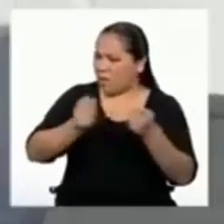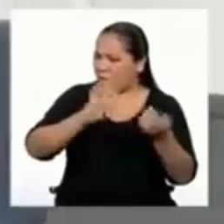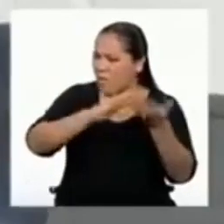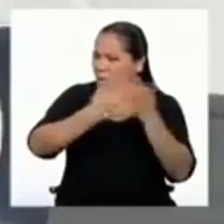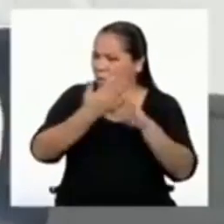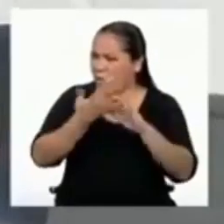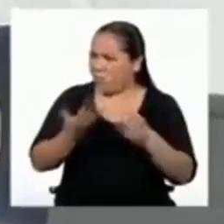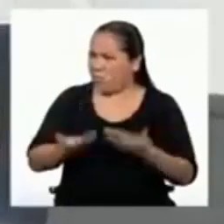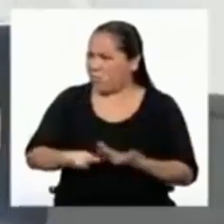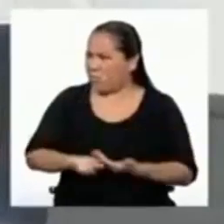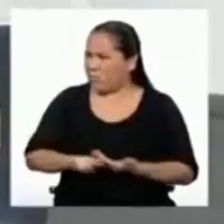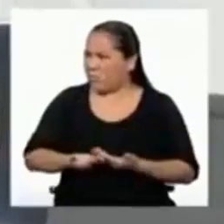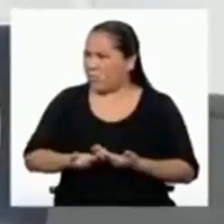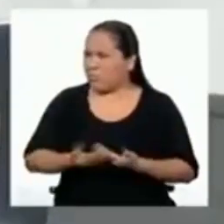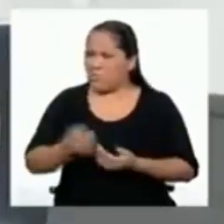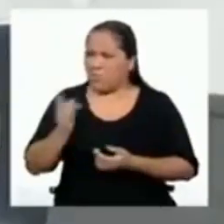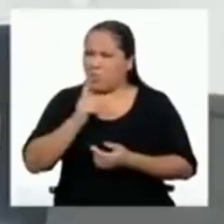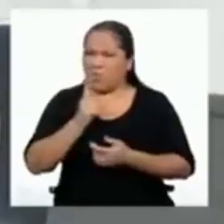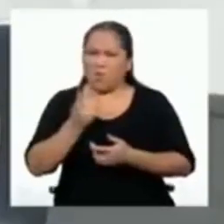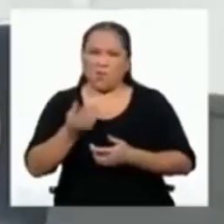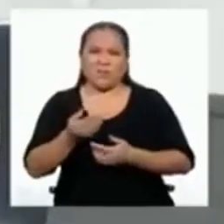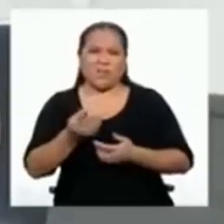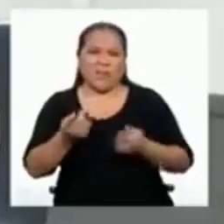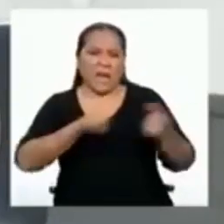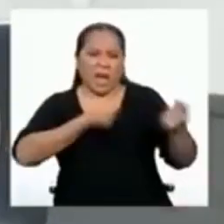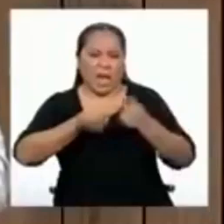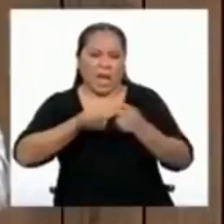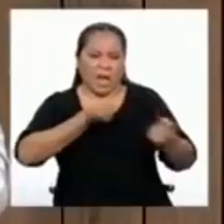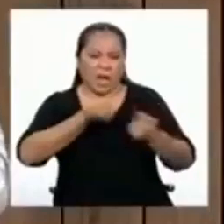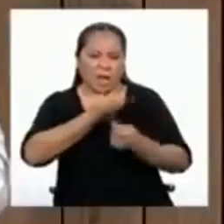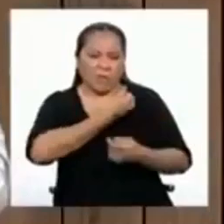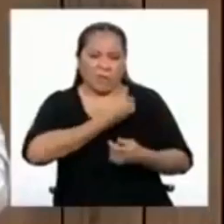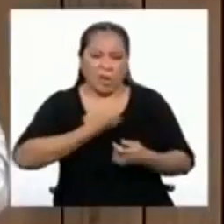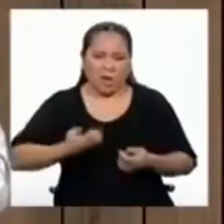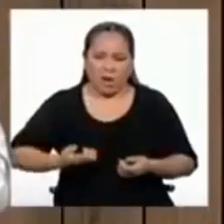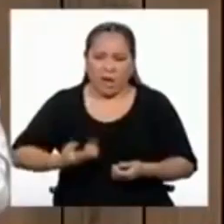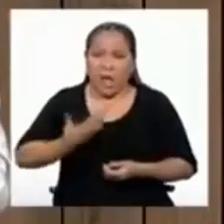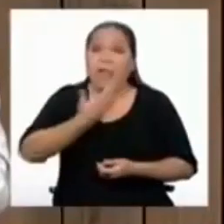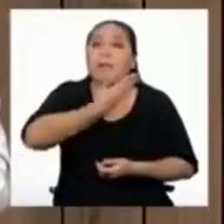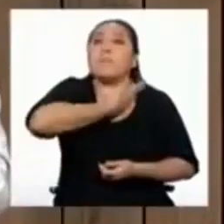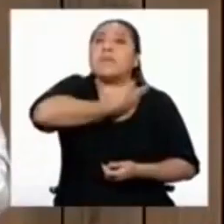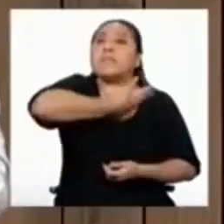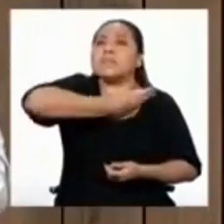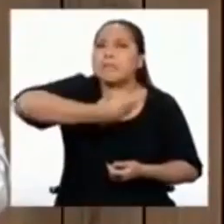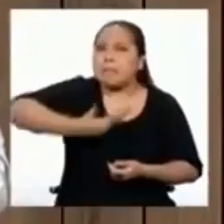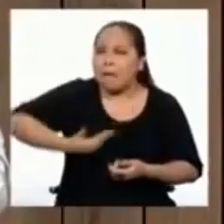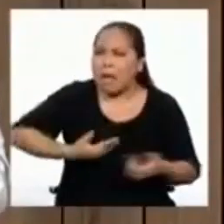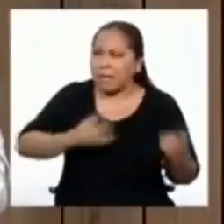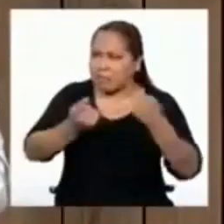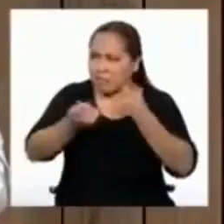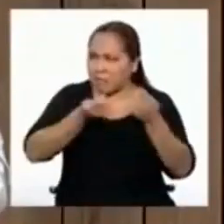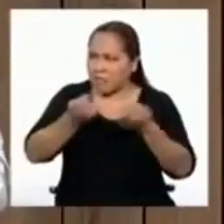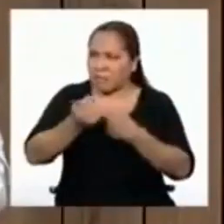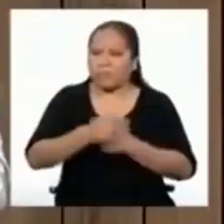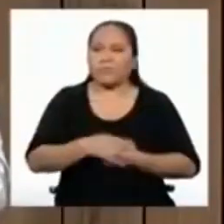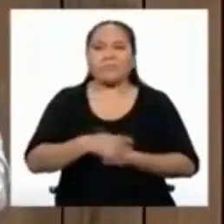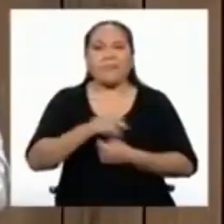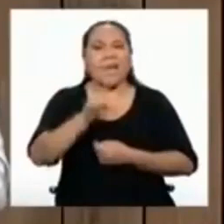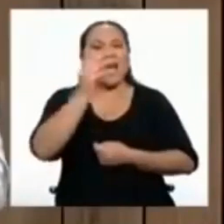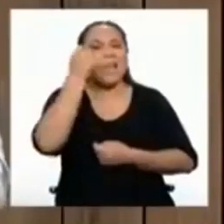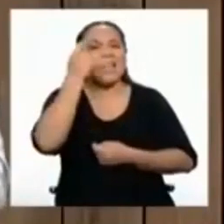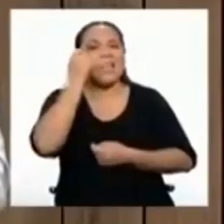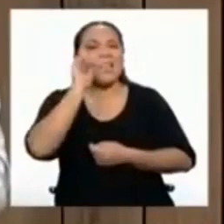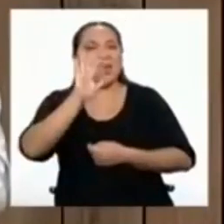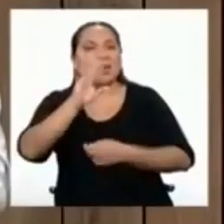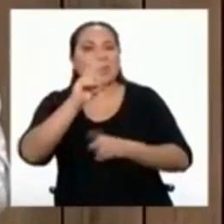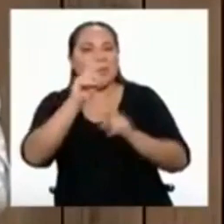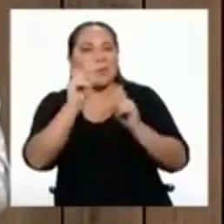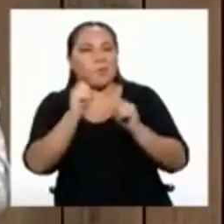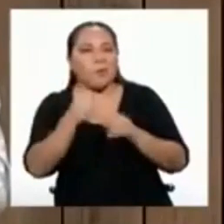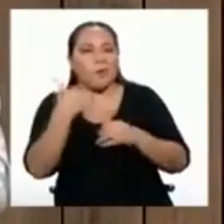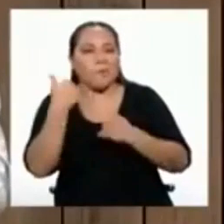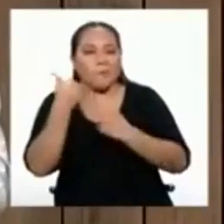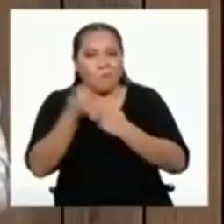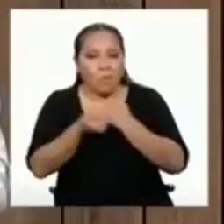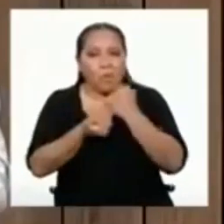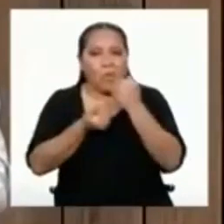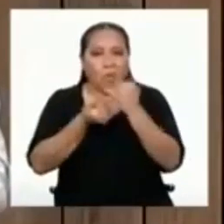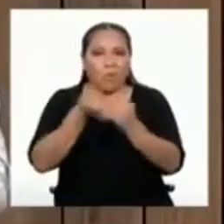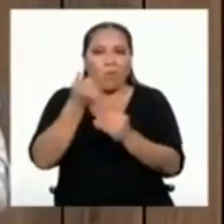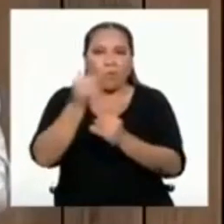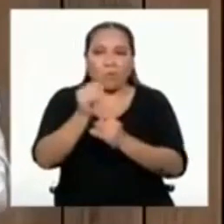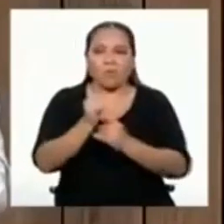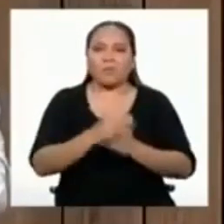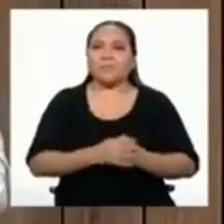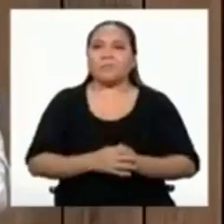ser el gobierno del pueblo si quien gobierna es el presidente? Entiendo tu pregunta, pero vamos poco a poco. Mencionamos